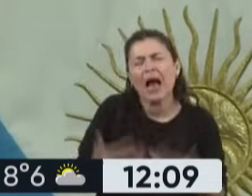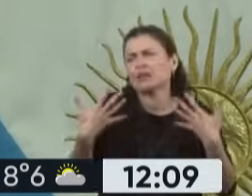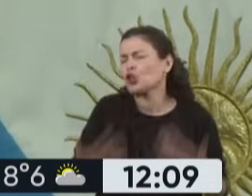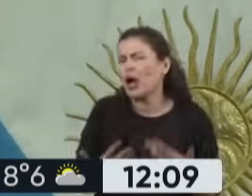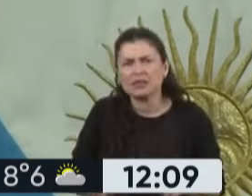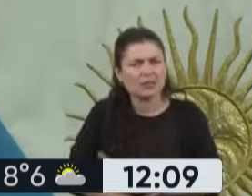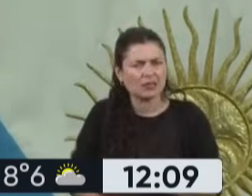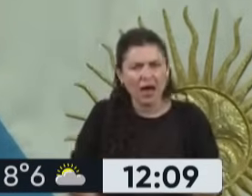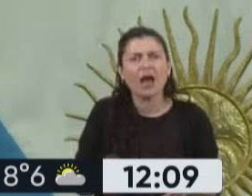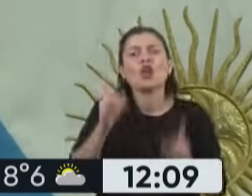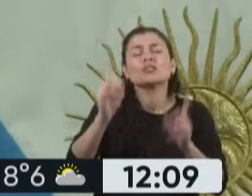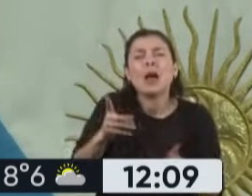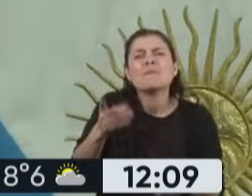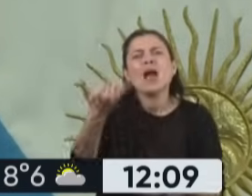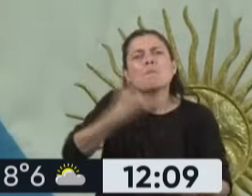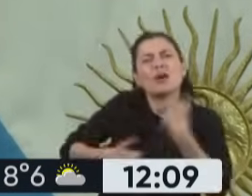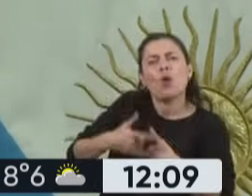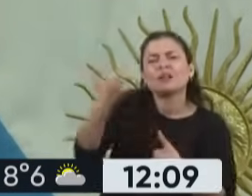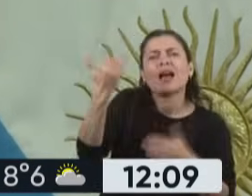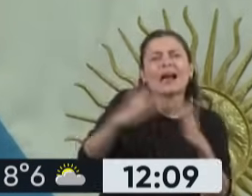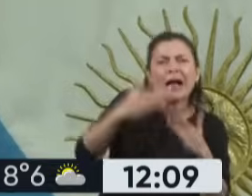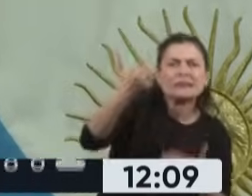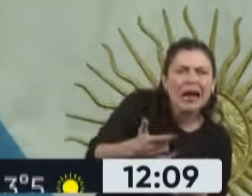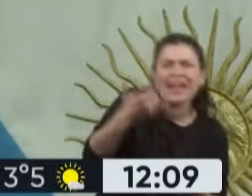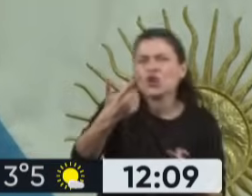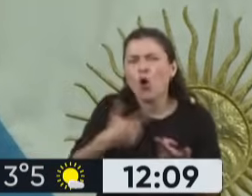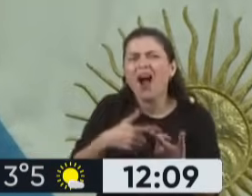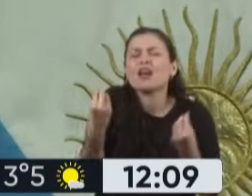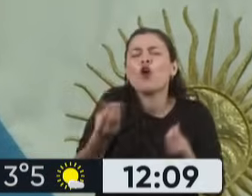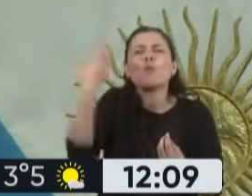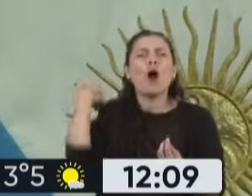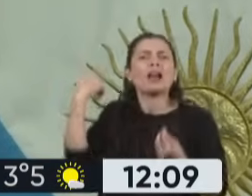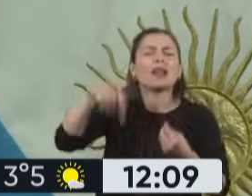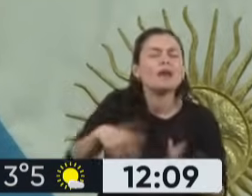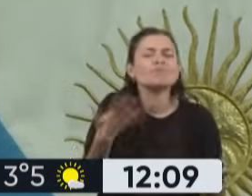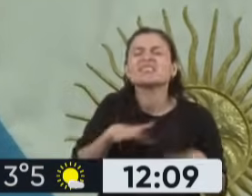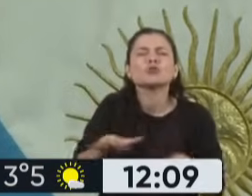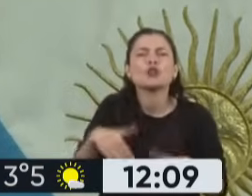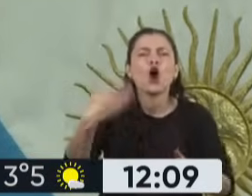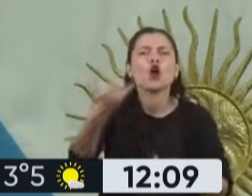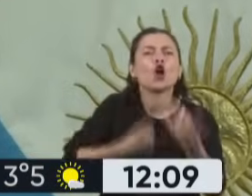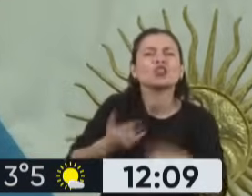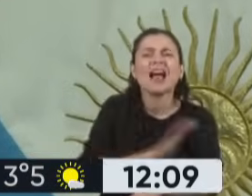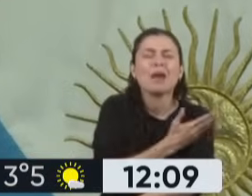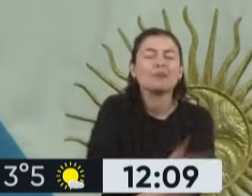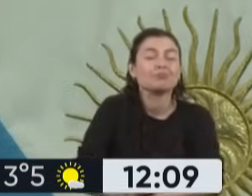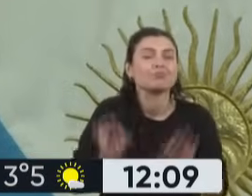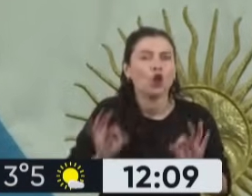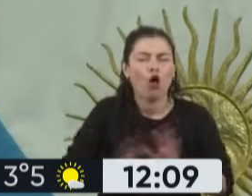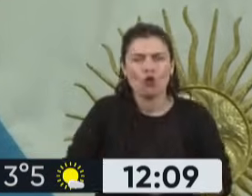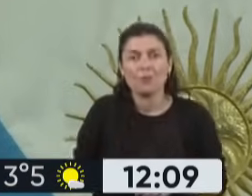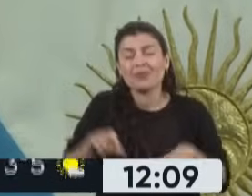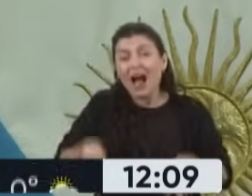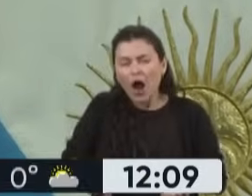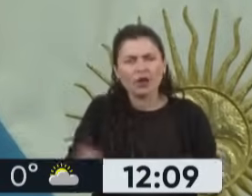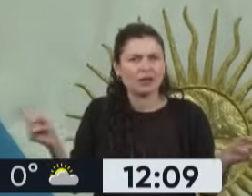patrimonio al inicio y el patrimonio al final. A partir de ahora, y una vez terminado el periodo fiscal, basado en toda la información de